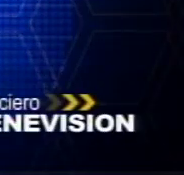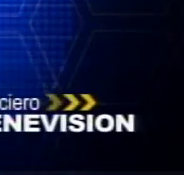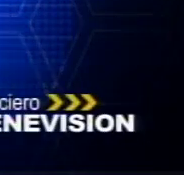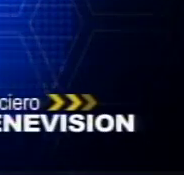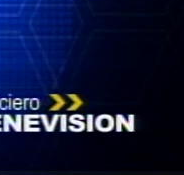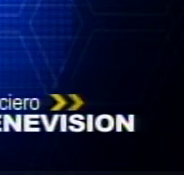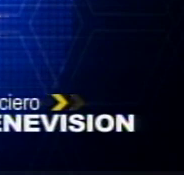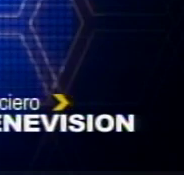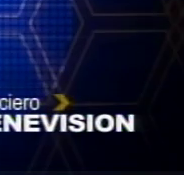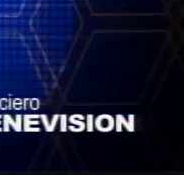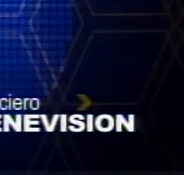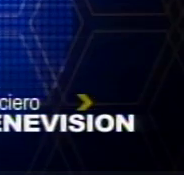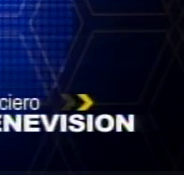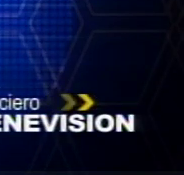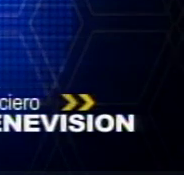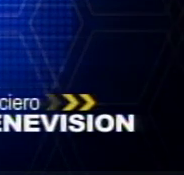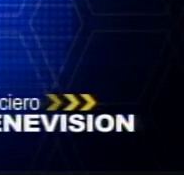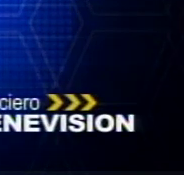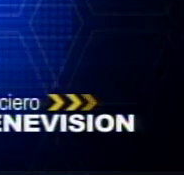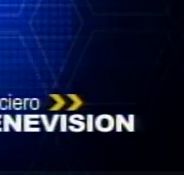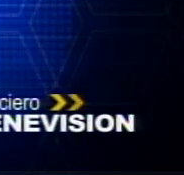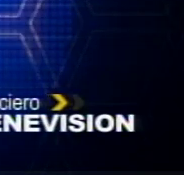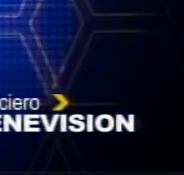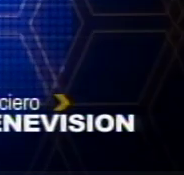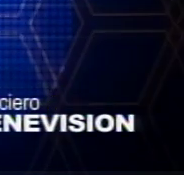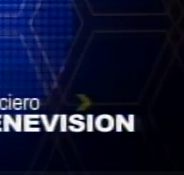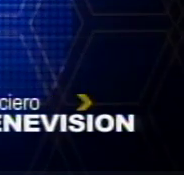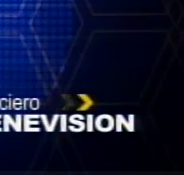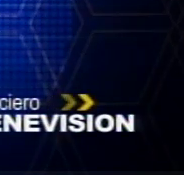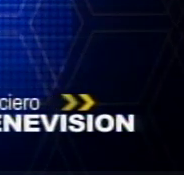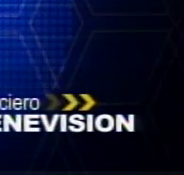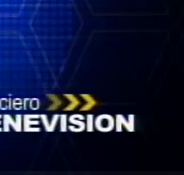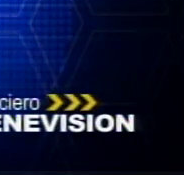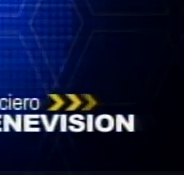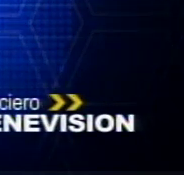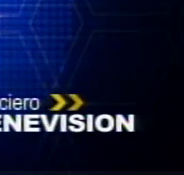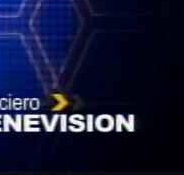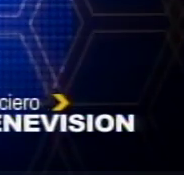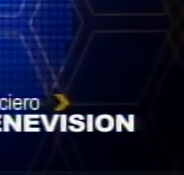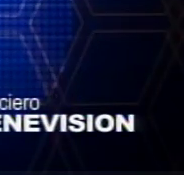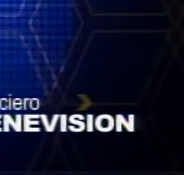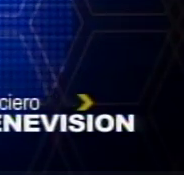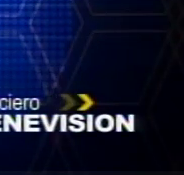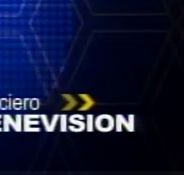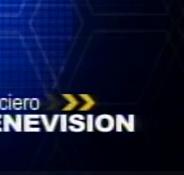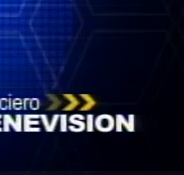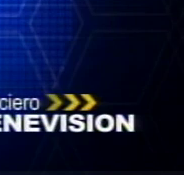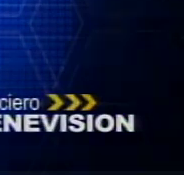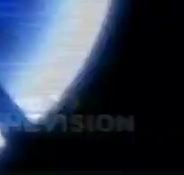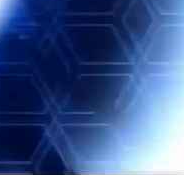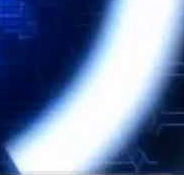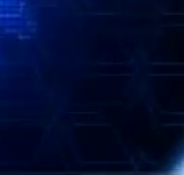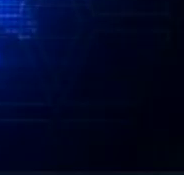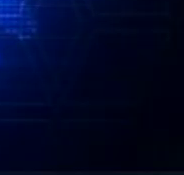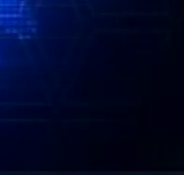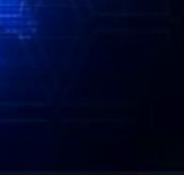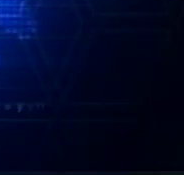Noticiero Venevisión te dice, con violencia no hay paraíso. Rompe el silencio ya.